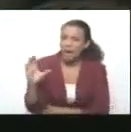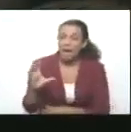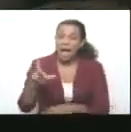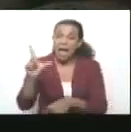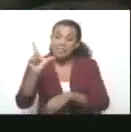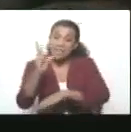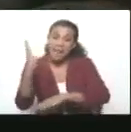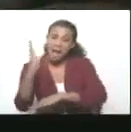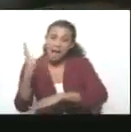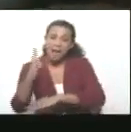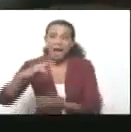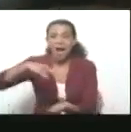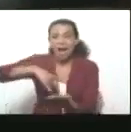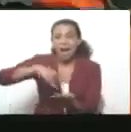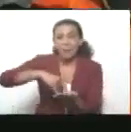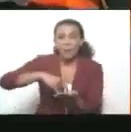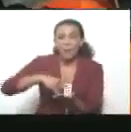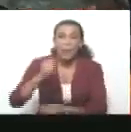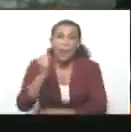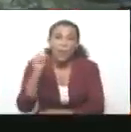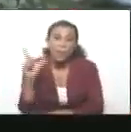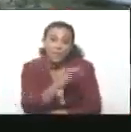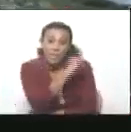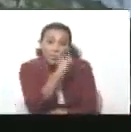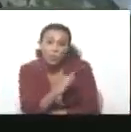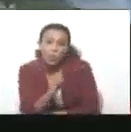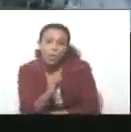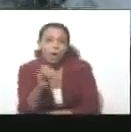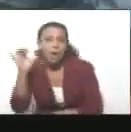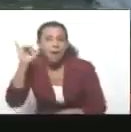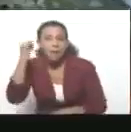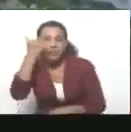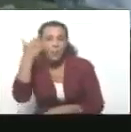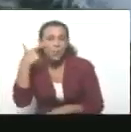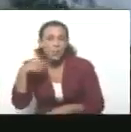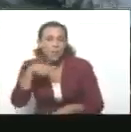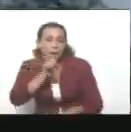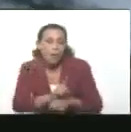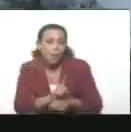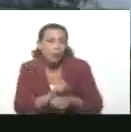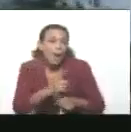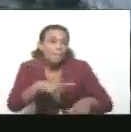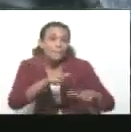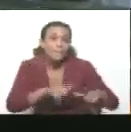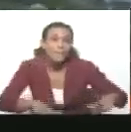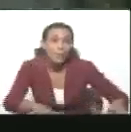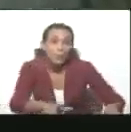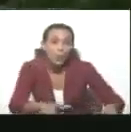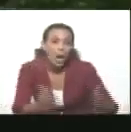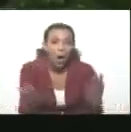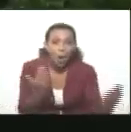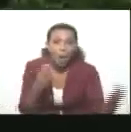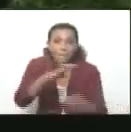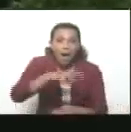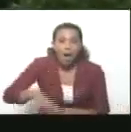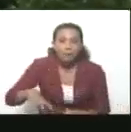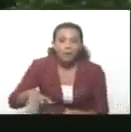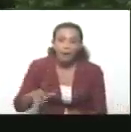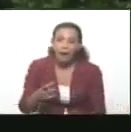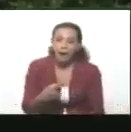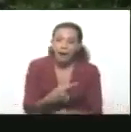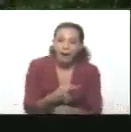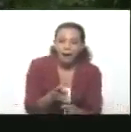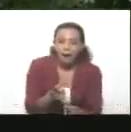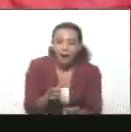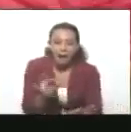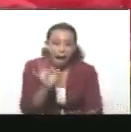de Carabobo, del Zulia, bueno, colocando al estado de Yaracuy, como dice el compañero ministro, en el radar. De tal